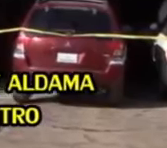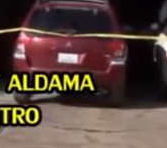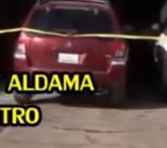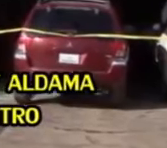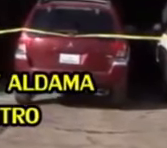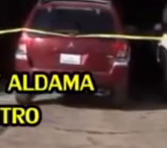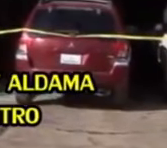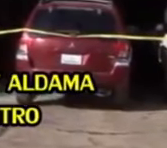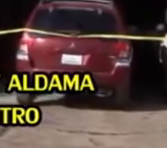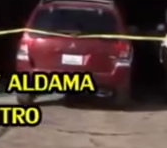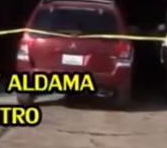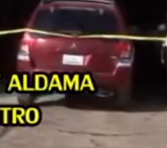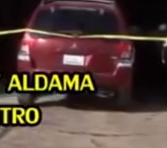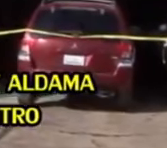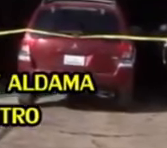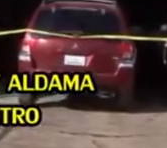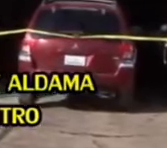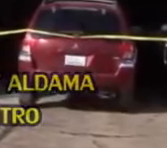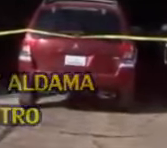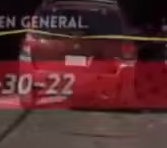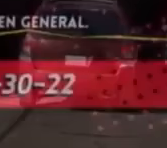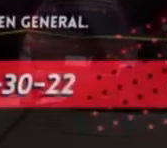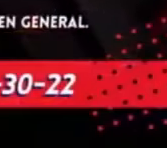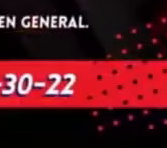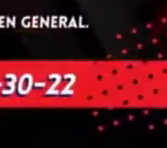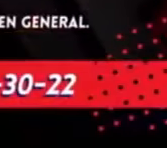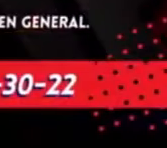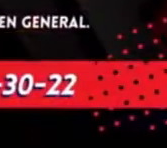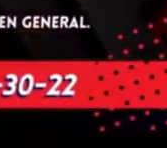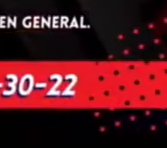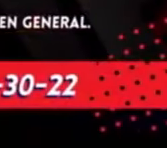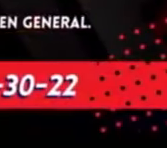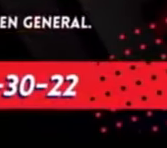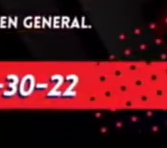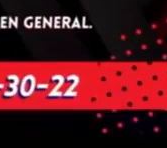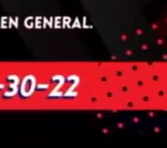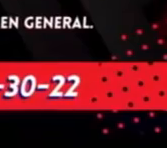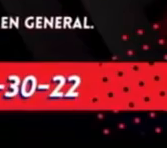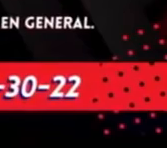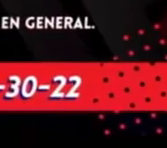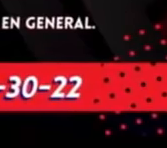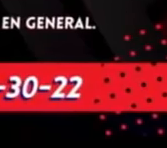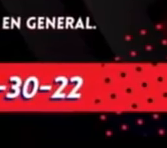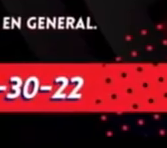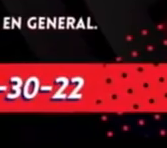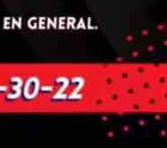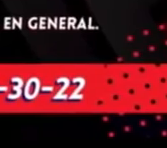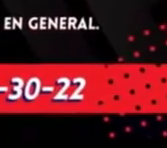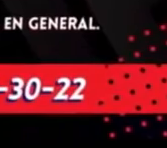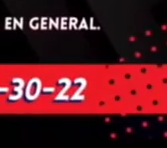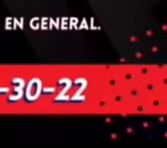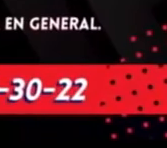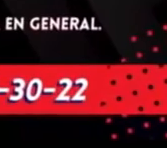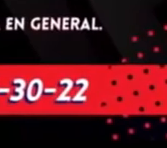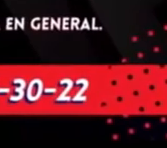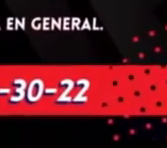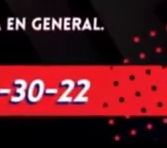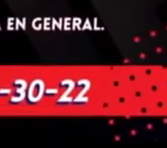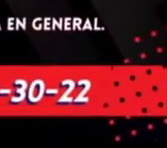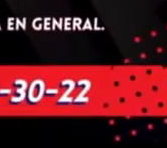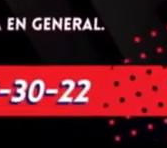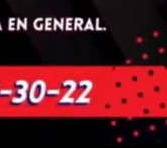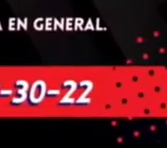de la mañana. Si buscas un trabajo profesional en tu vehículo, acude con los expertos de transmisiones